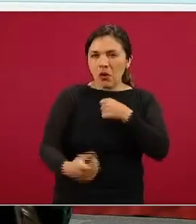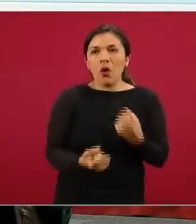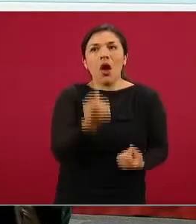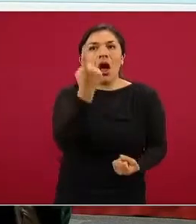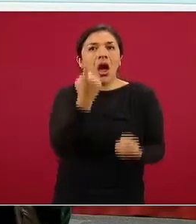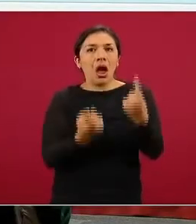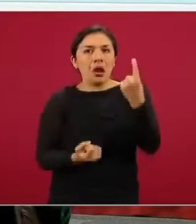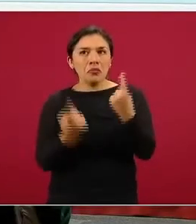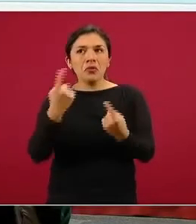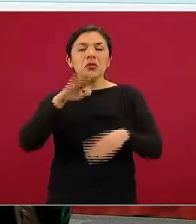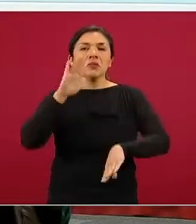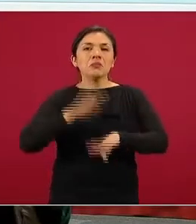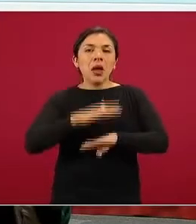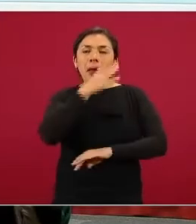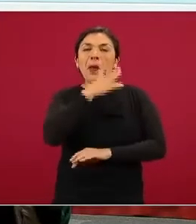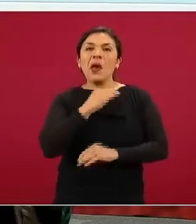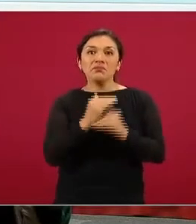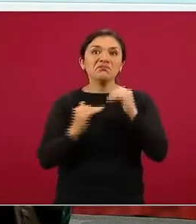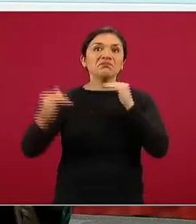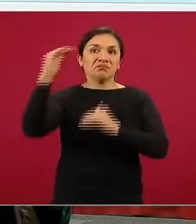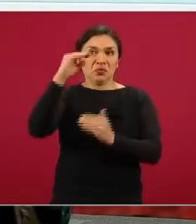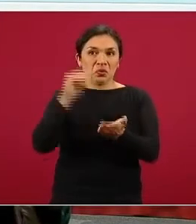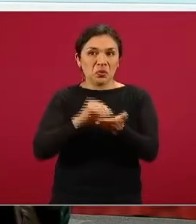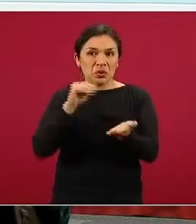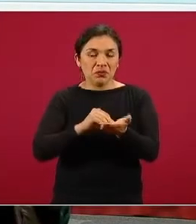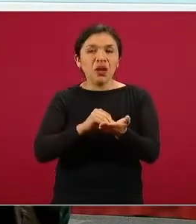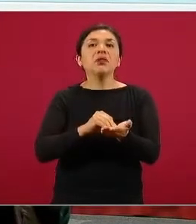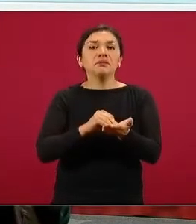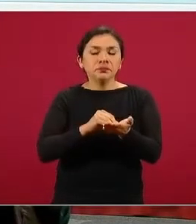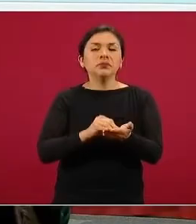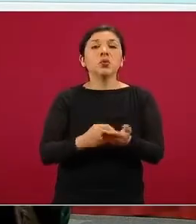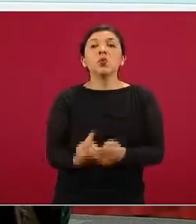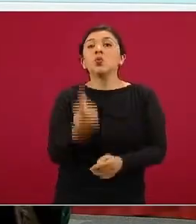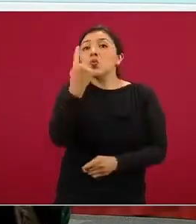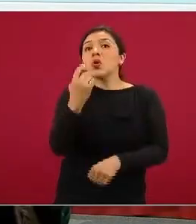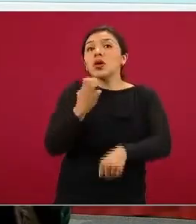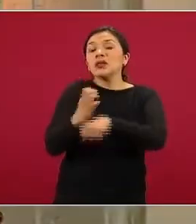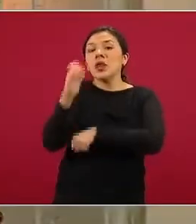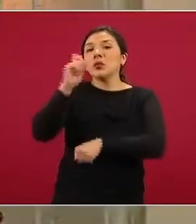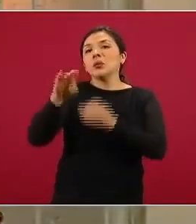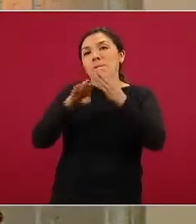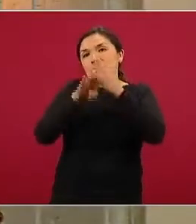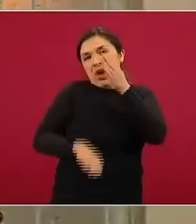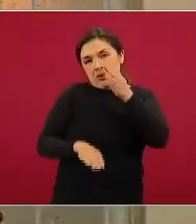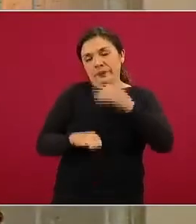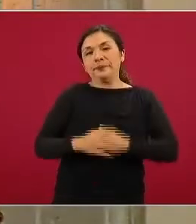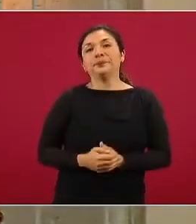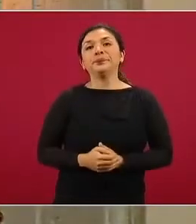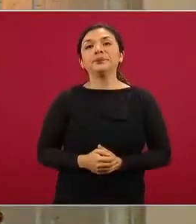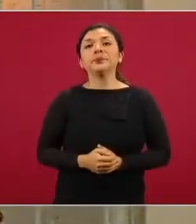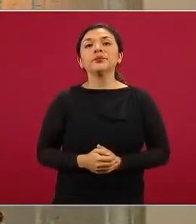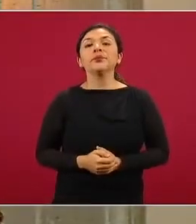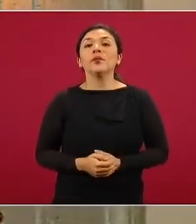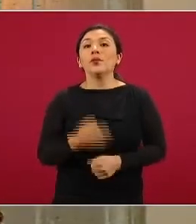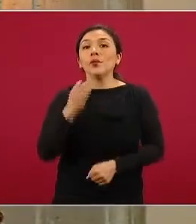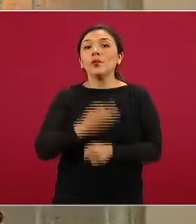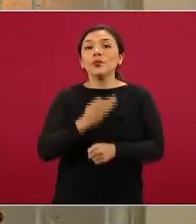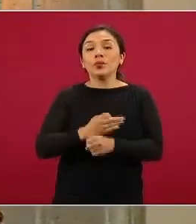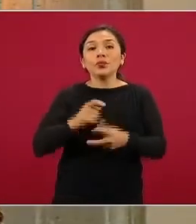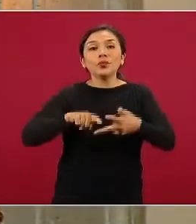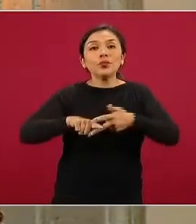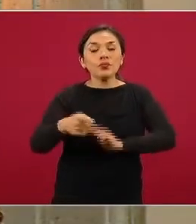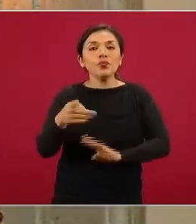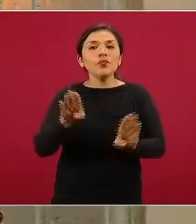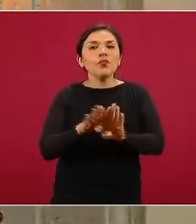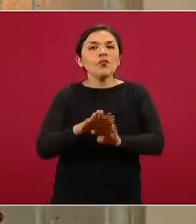riesgo, alto todavía, y una entidad en riesgo bajo. Vamos a iniciar con